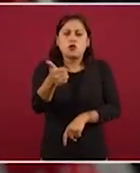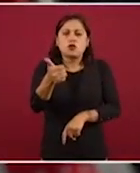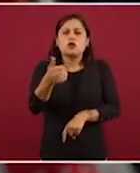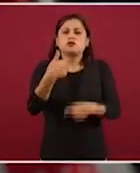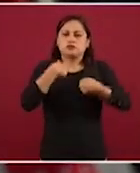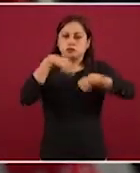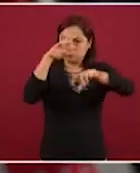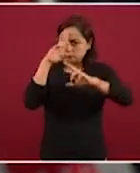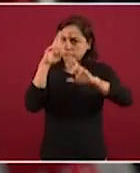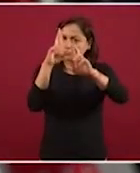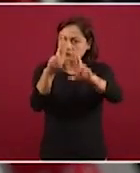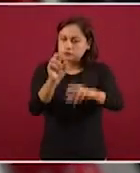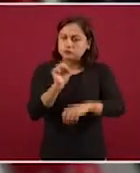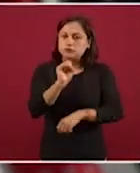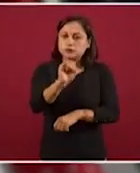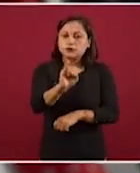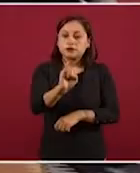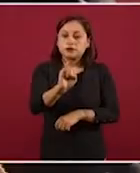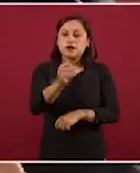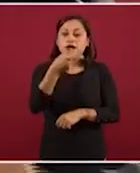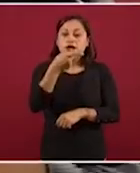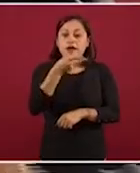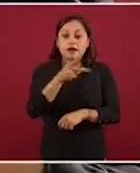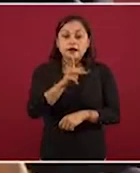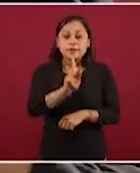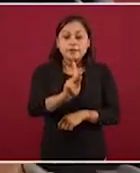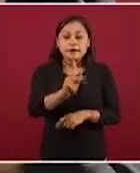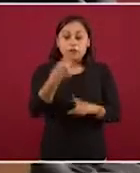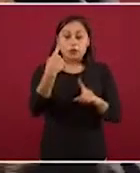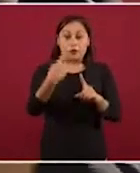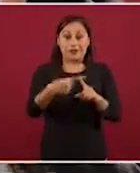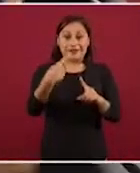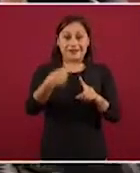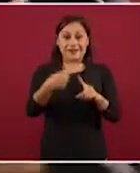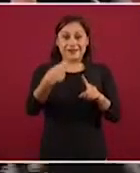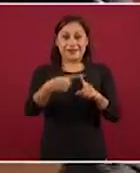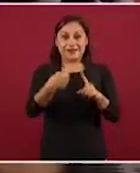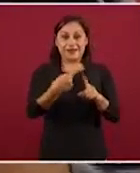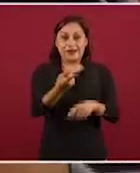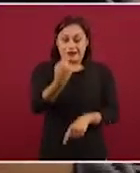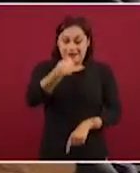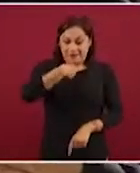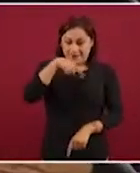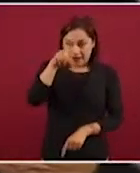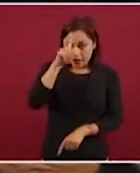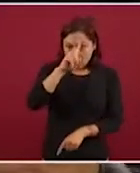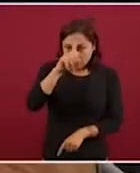pero los que me aconsejan y además me han dado los mejores consejos